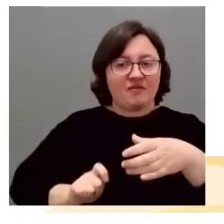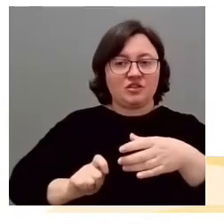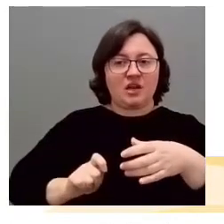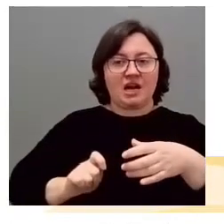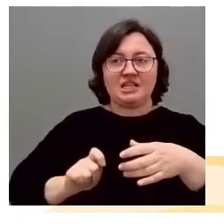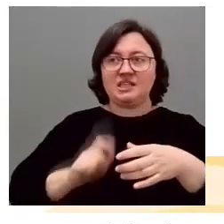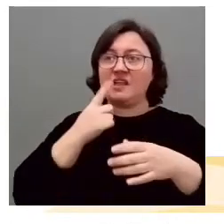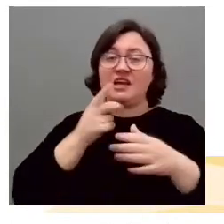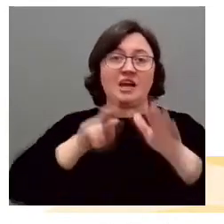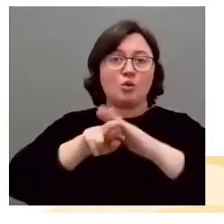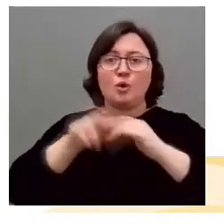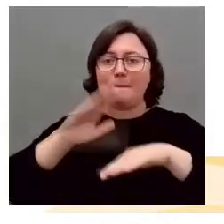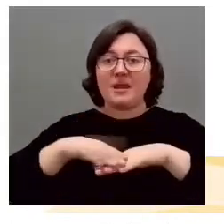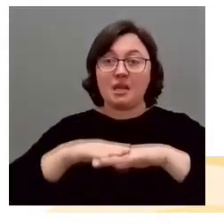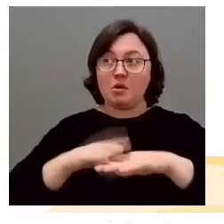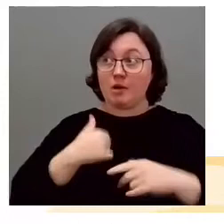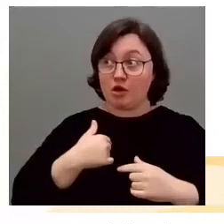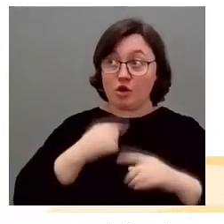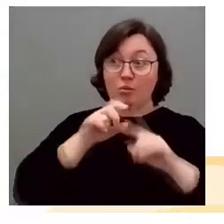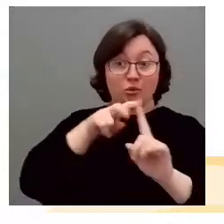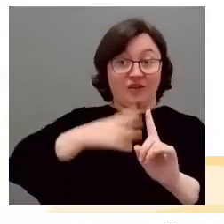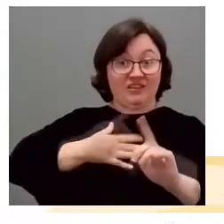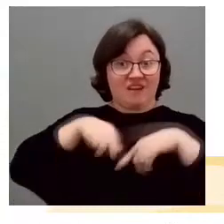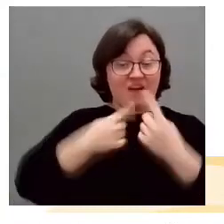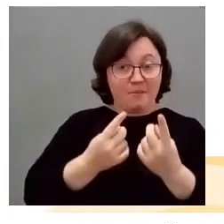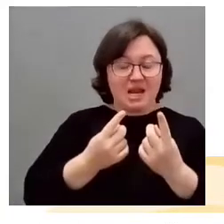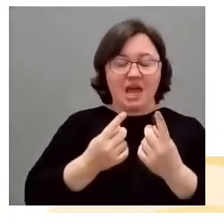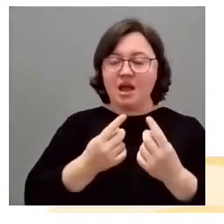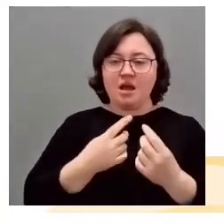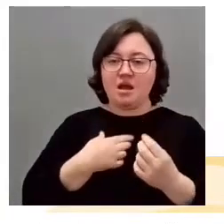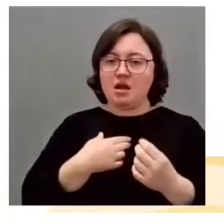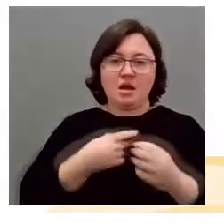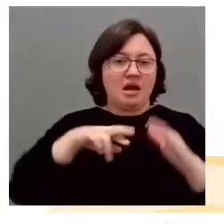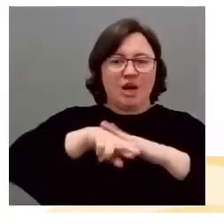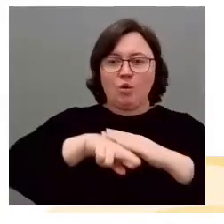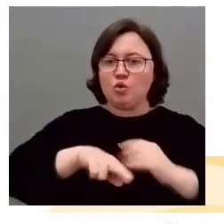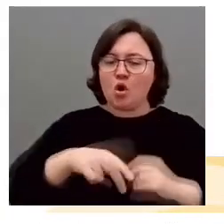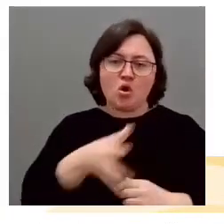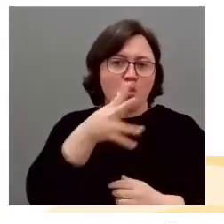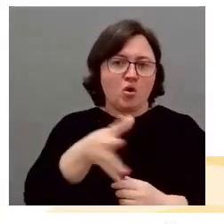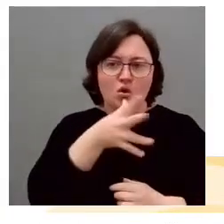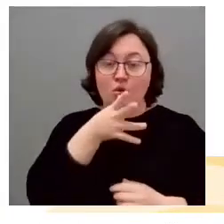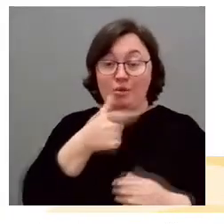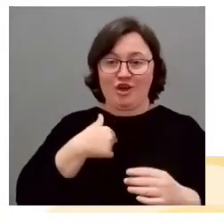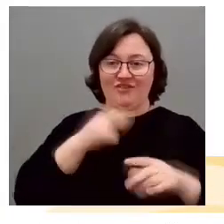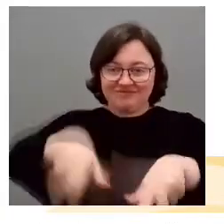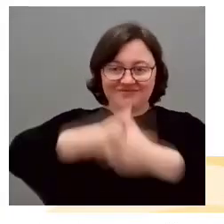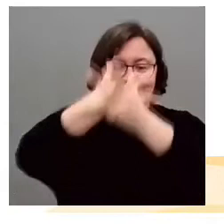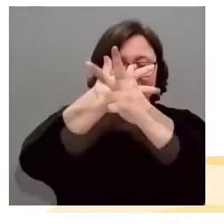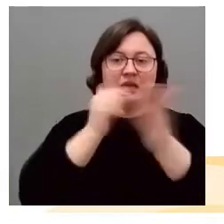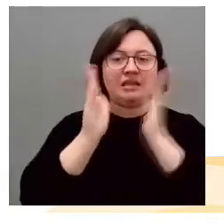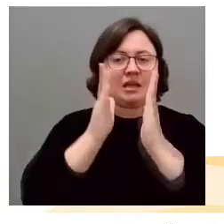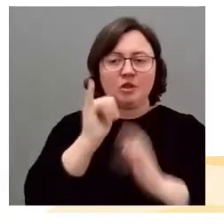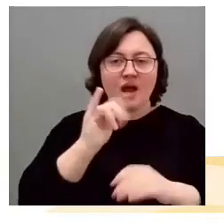sido enormes, pues porque los que estaban en casa por vía telemática recibíamos los tratamientos, teníamos